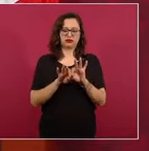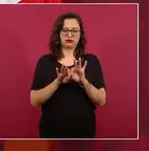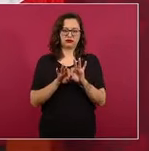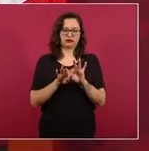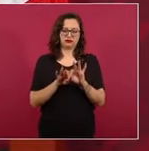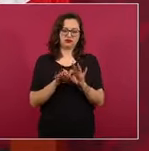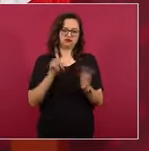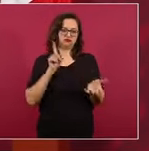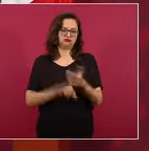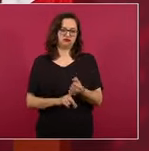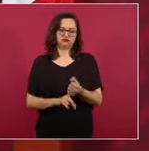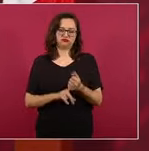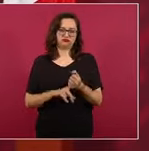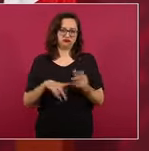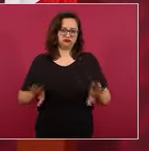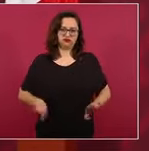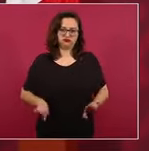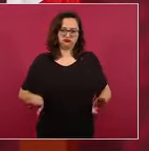de México.